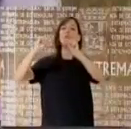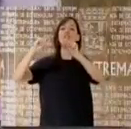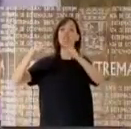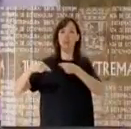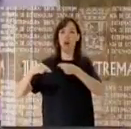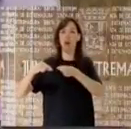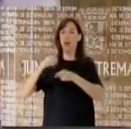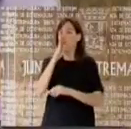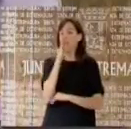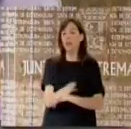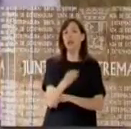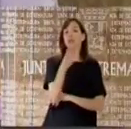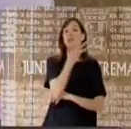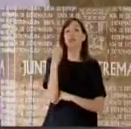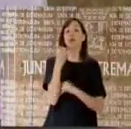de